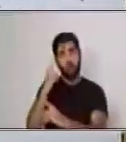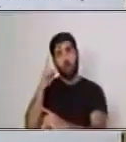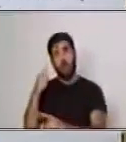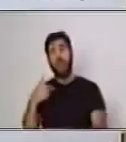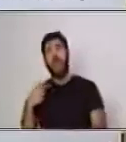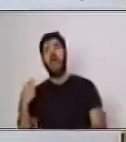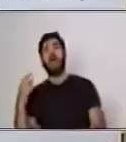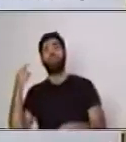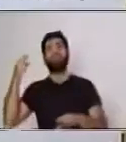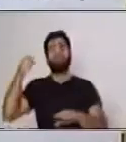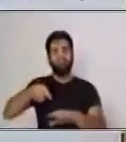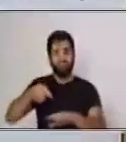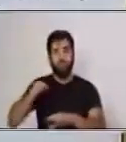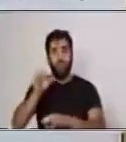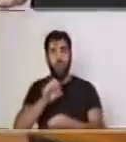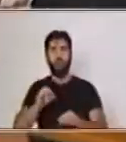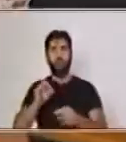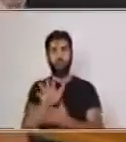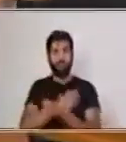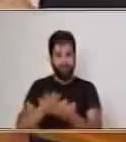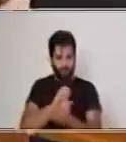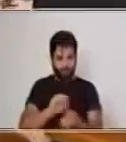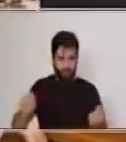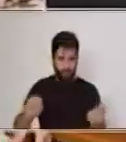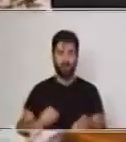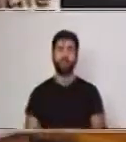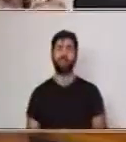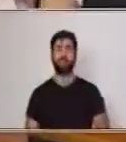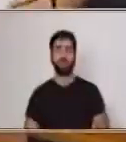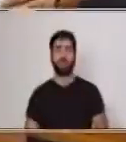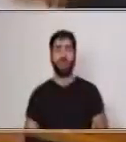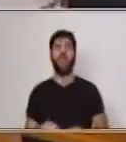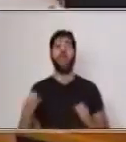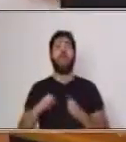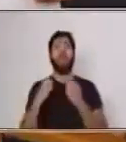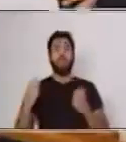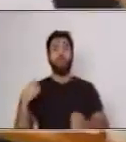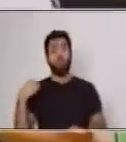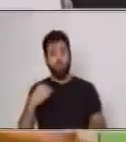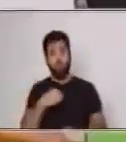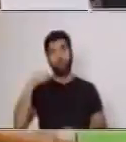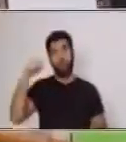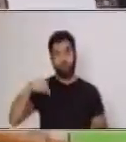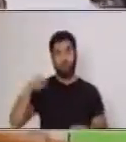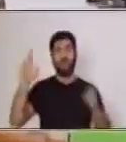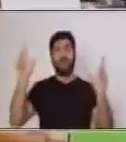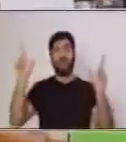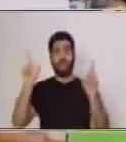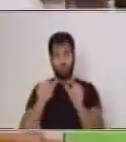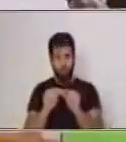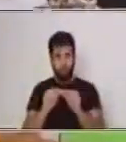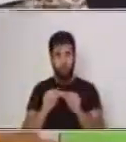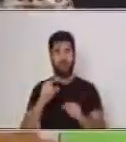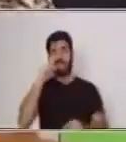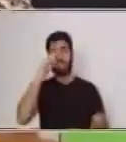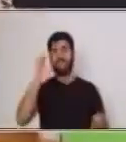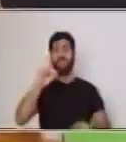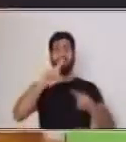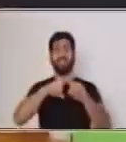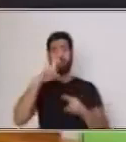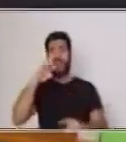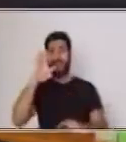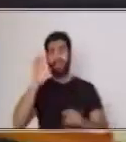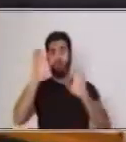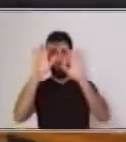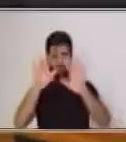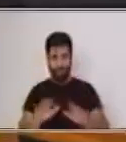resulte dañina o perjudicial. Entonces, podríamos resumir que los textos o